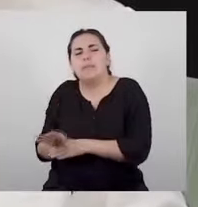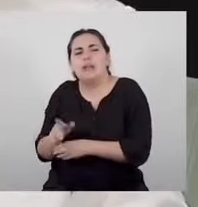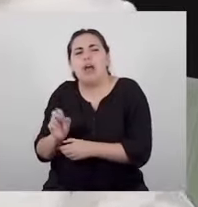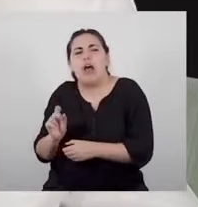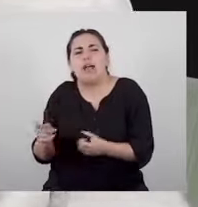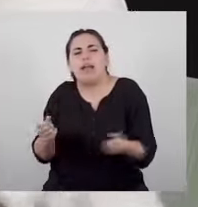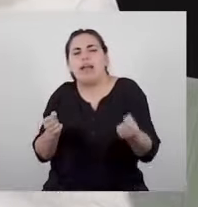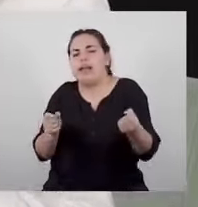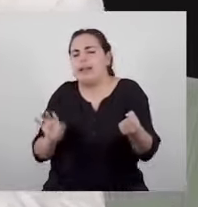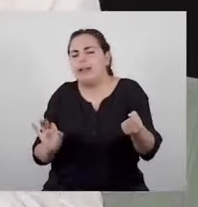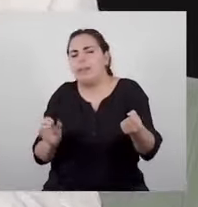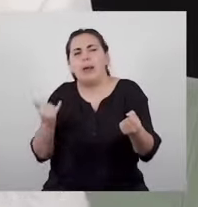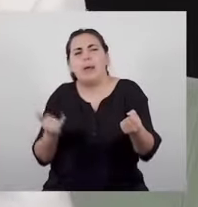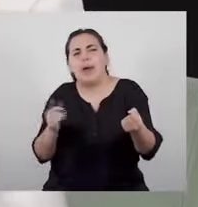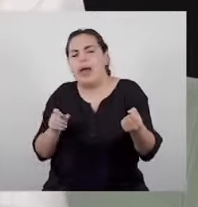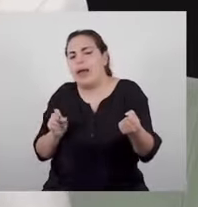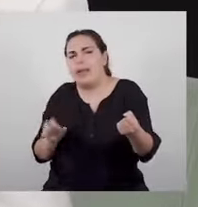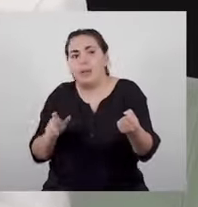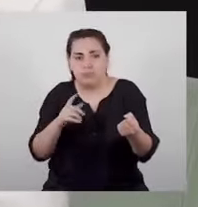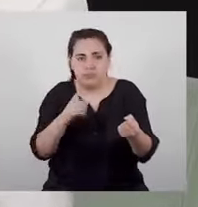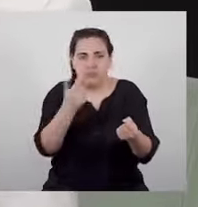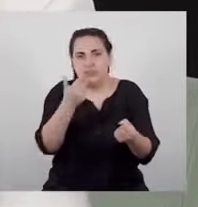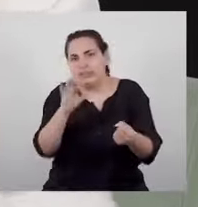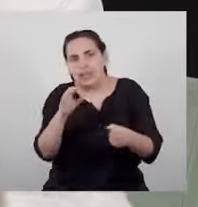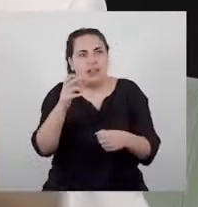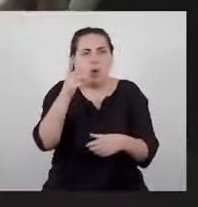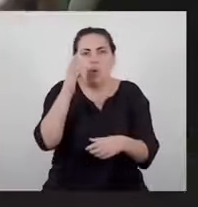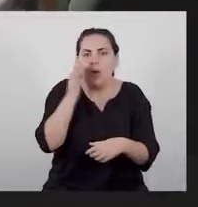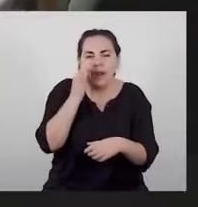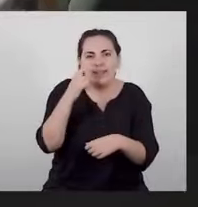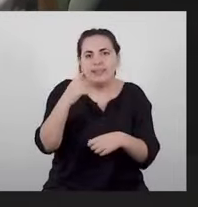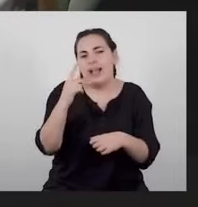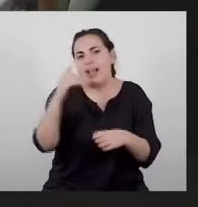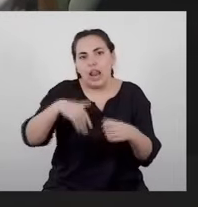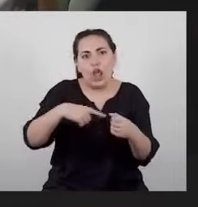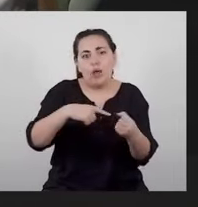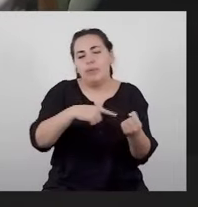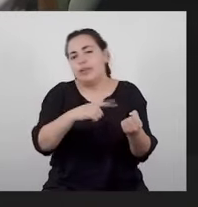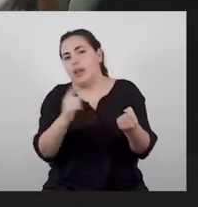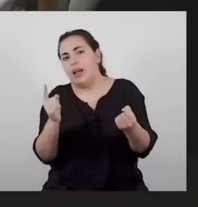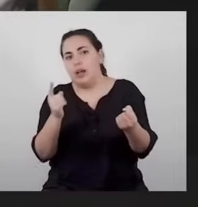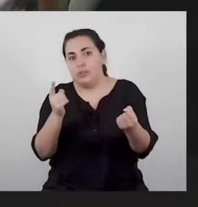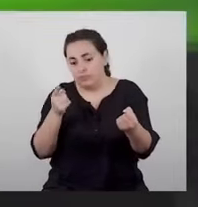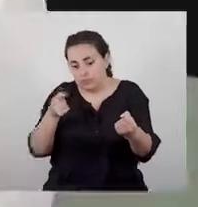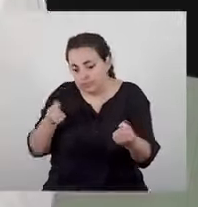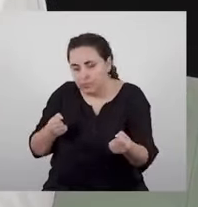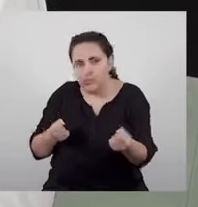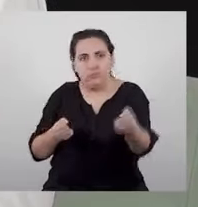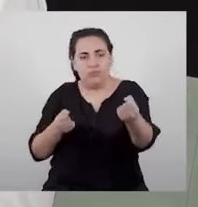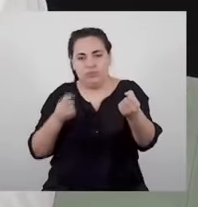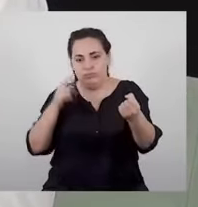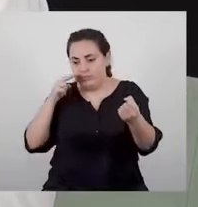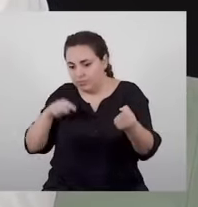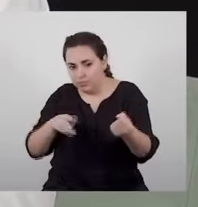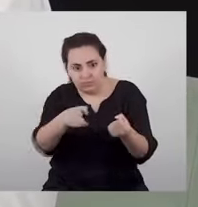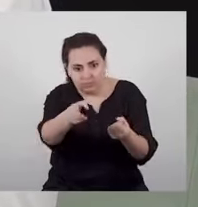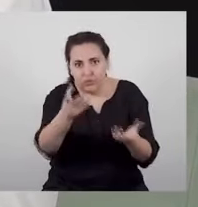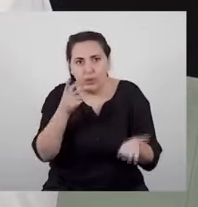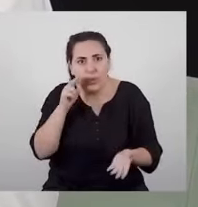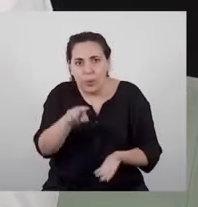segundos si voy a 60 kilómetros a 40 kilómetros hago 100 metros a ciegas totalmente que por favor se